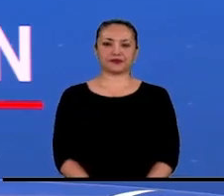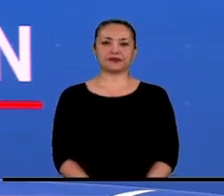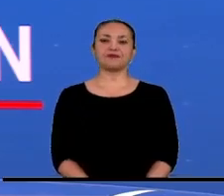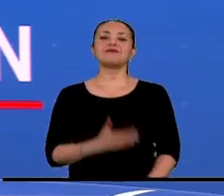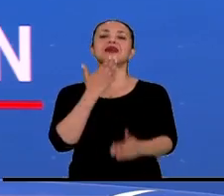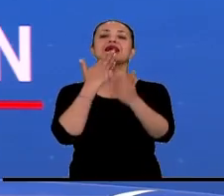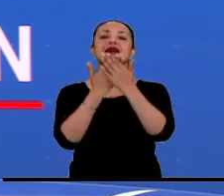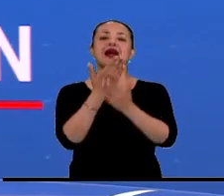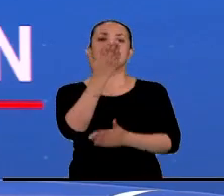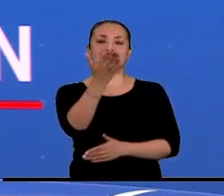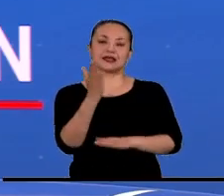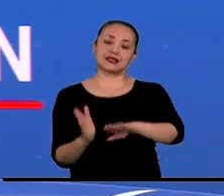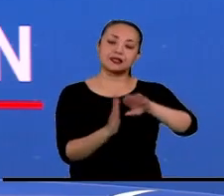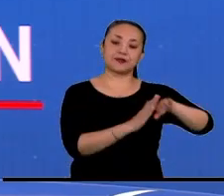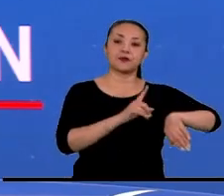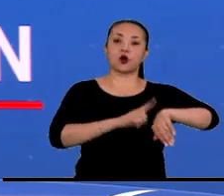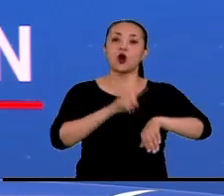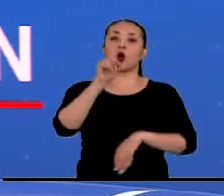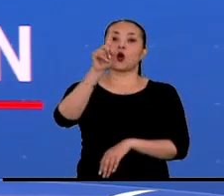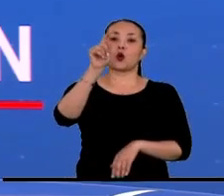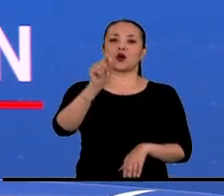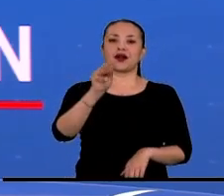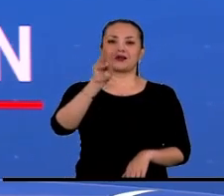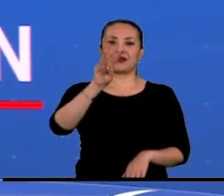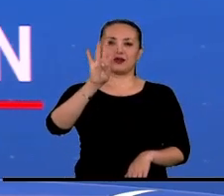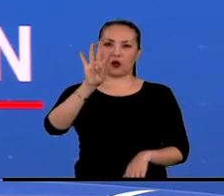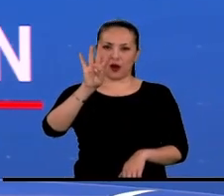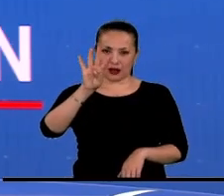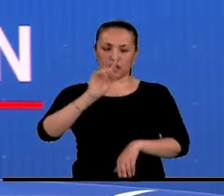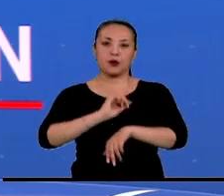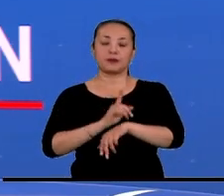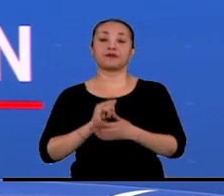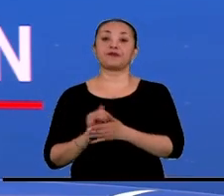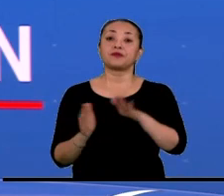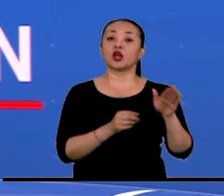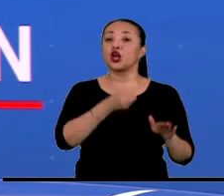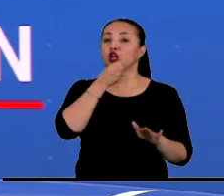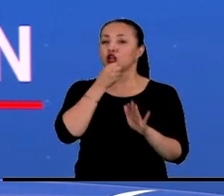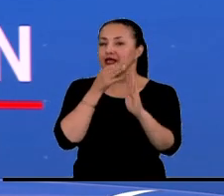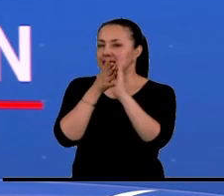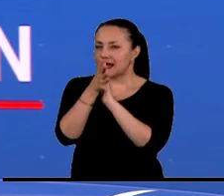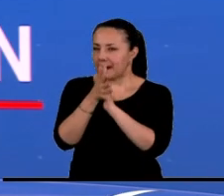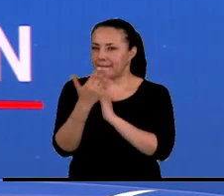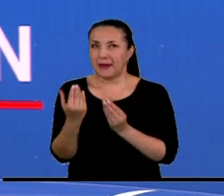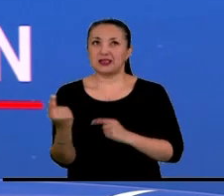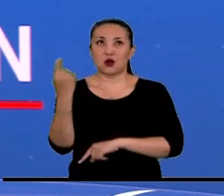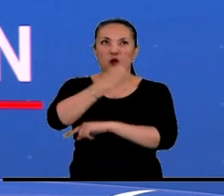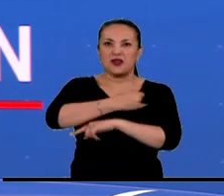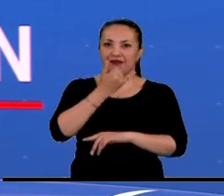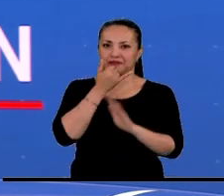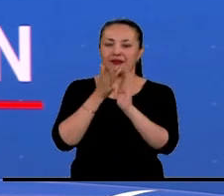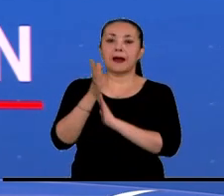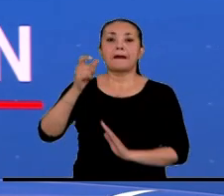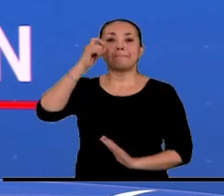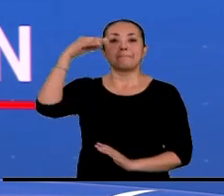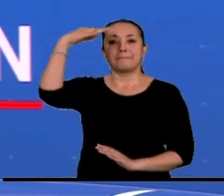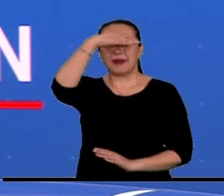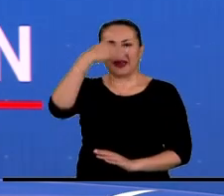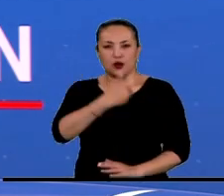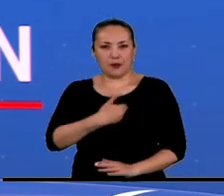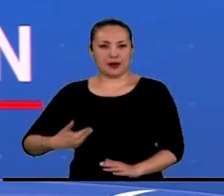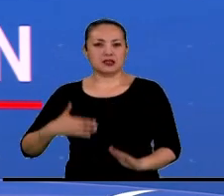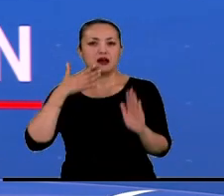Gracias, Mauricio. Son la 1:34. La otra noticia del día es la decisión del gobierno del presidente Petro de no incluir